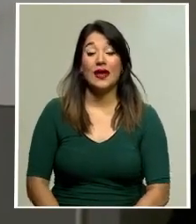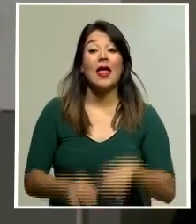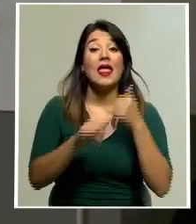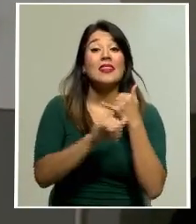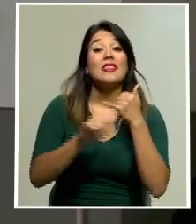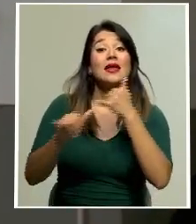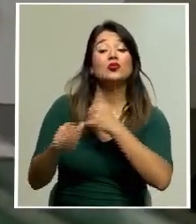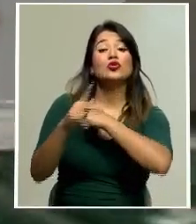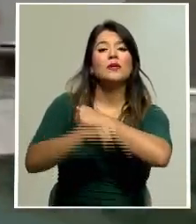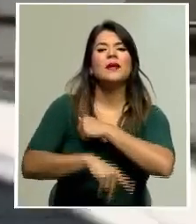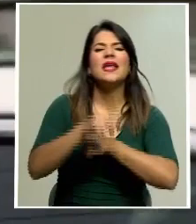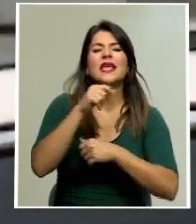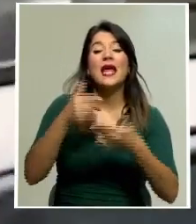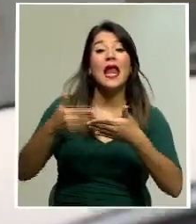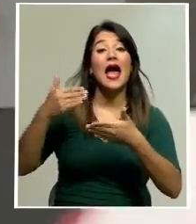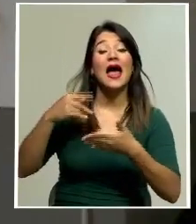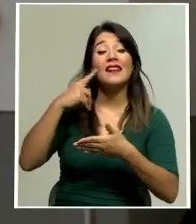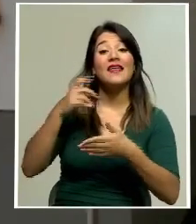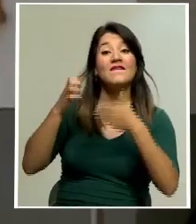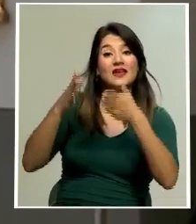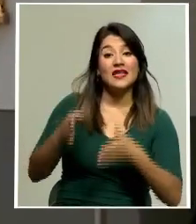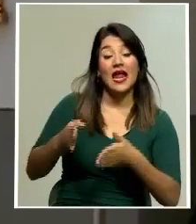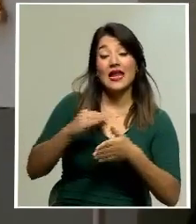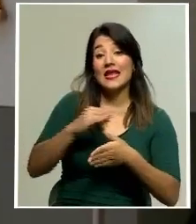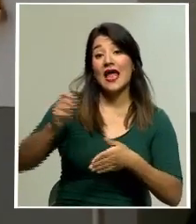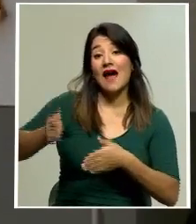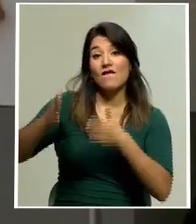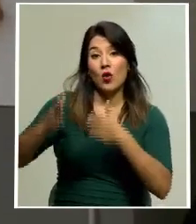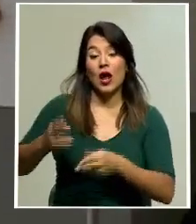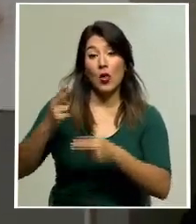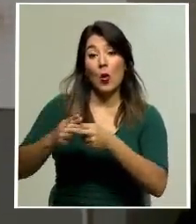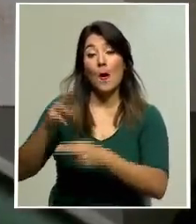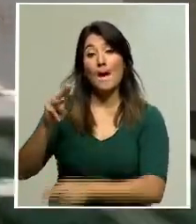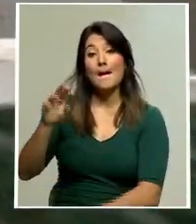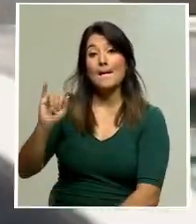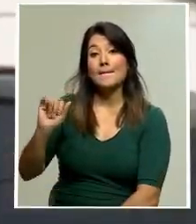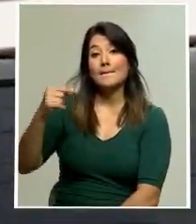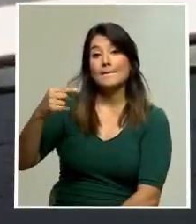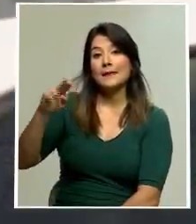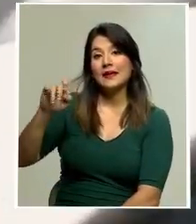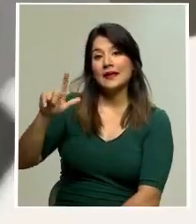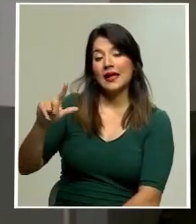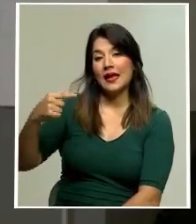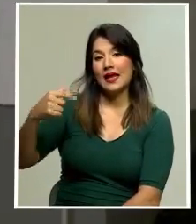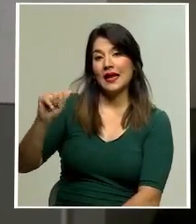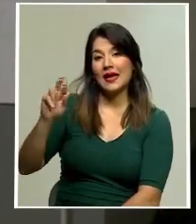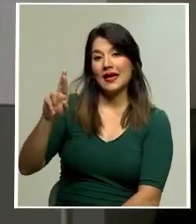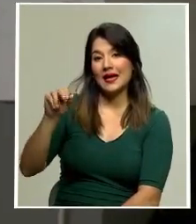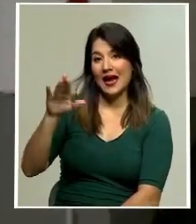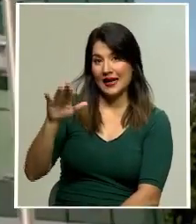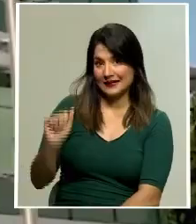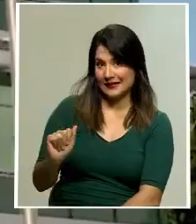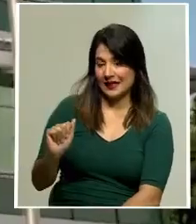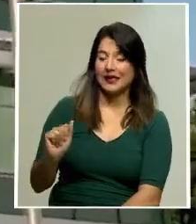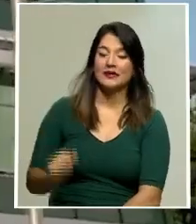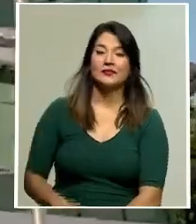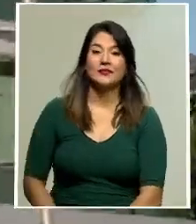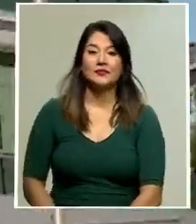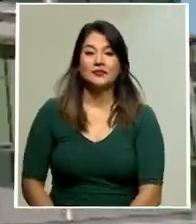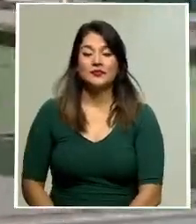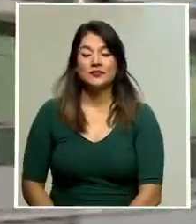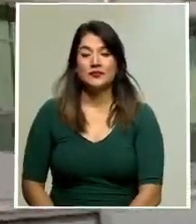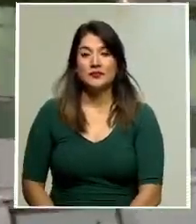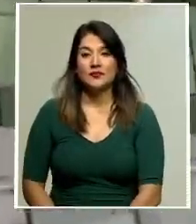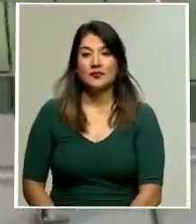la interpuso el exfiscal y abogado Miguel García Martínez el pasado 1 de junio en la Fiscalía General y en la Fiscalía de Probidad, Transparencia y